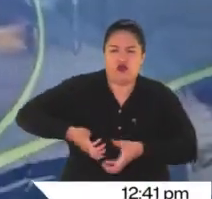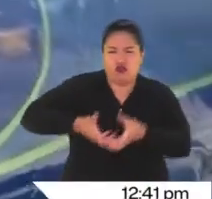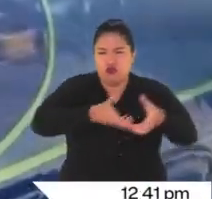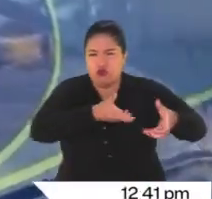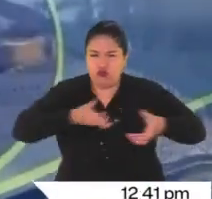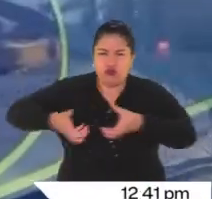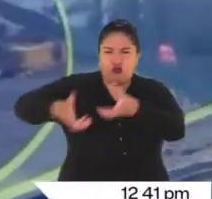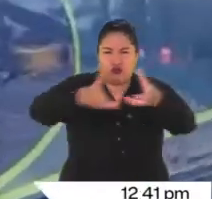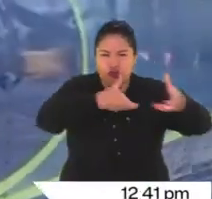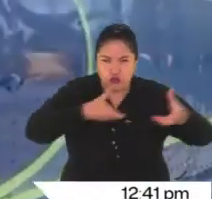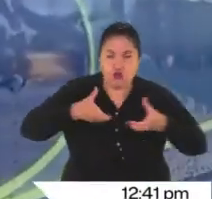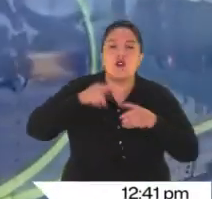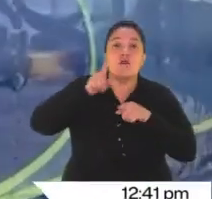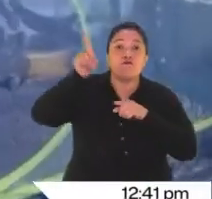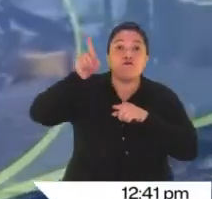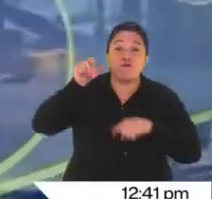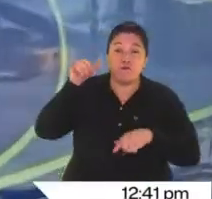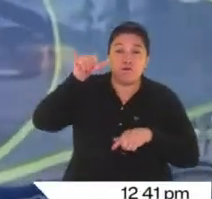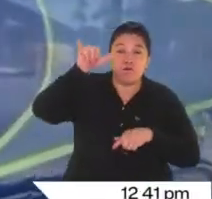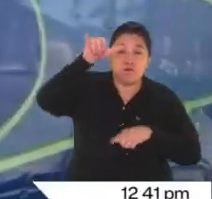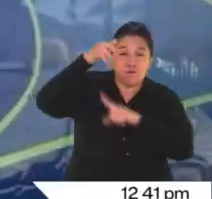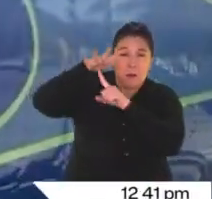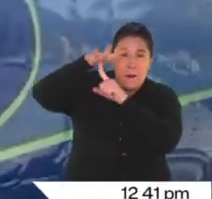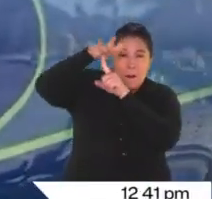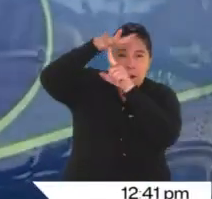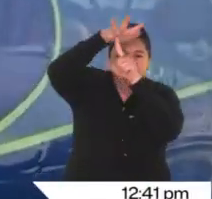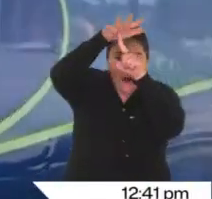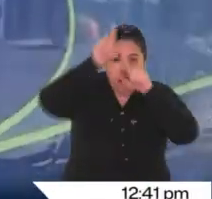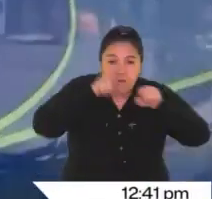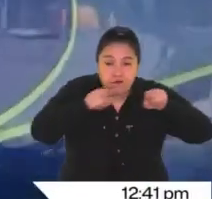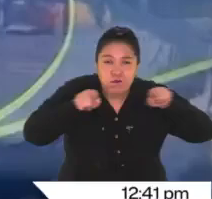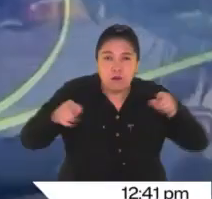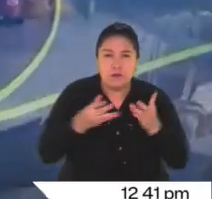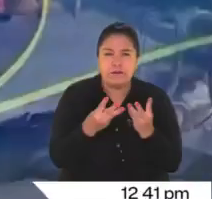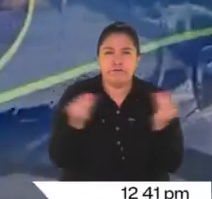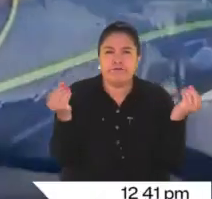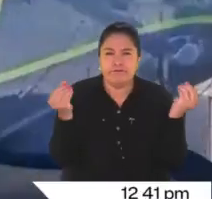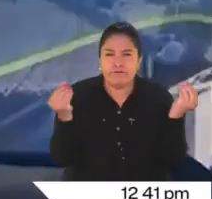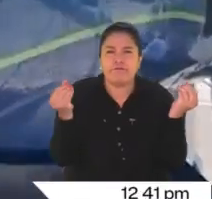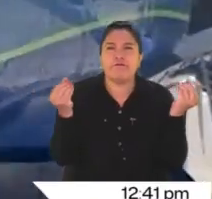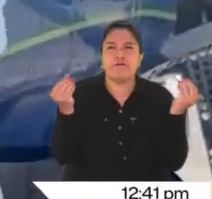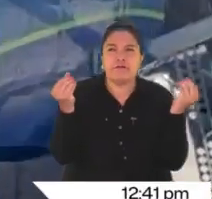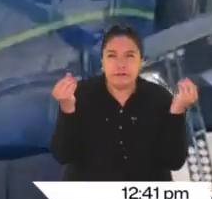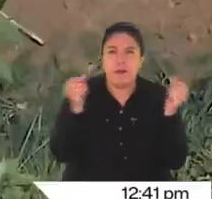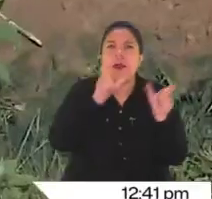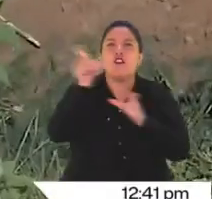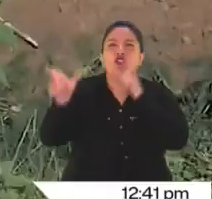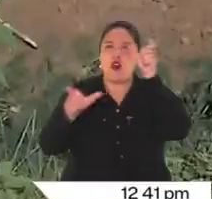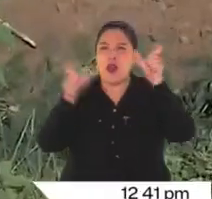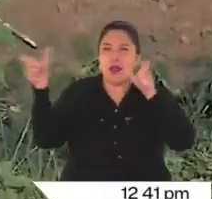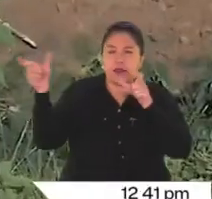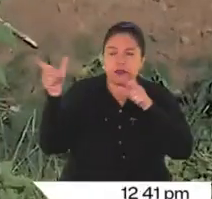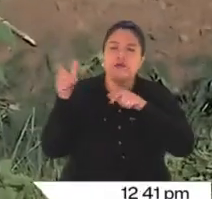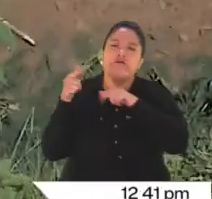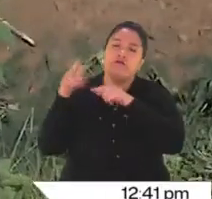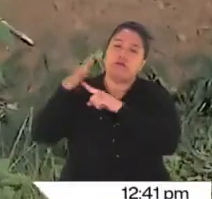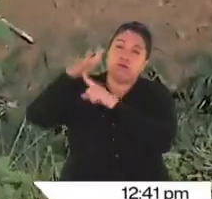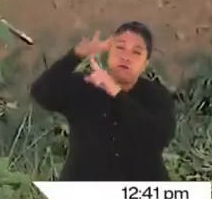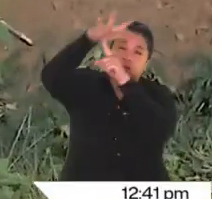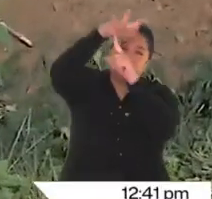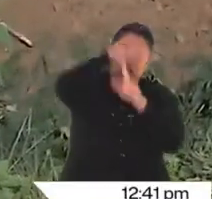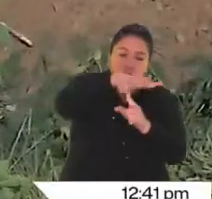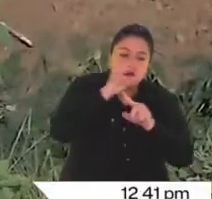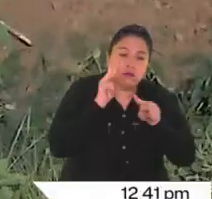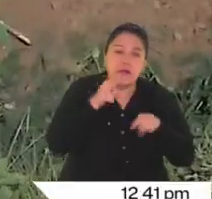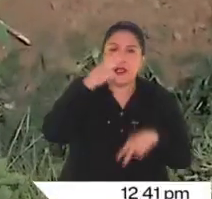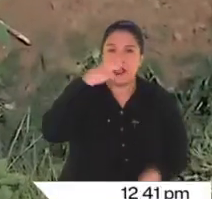Con aeronaves han ayudado a los familiares de los desaparecidos como don Ercilio Hurtado a llegar a la zona para saber algo de sus seres queridos, en este caso de